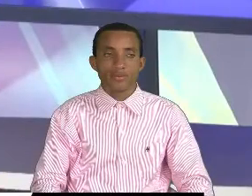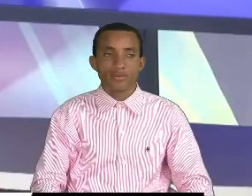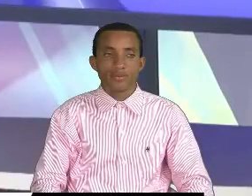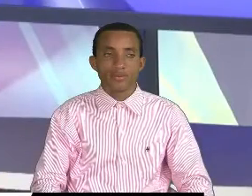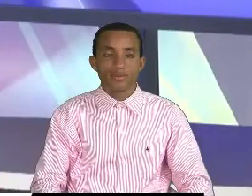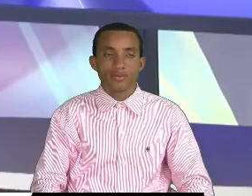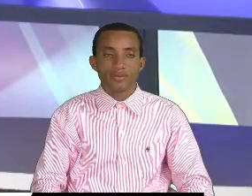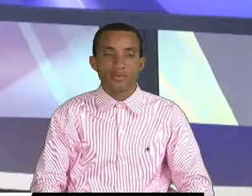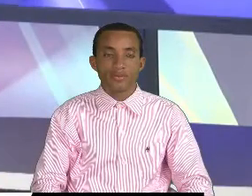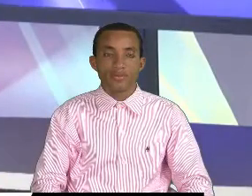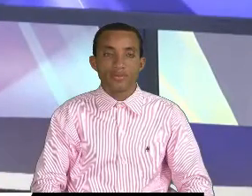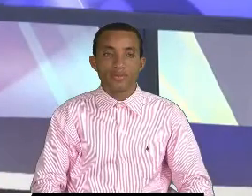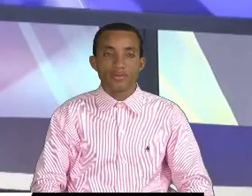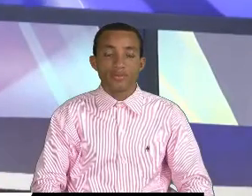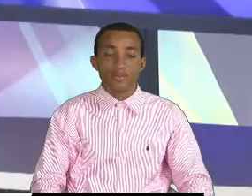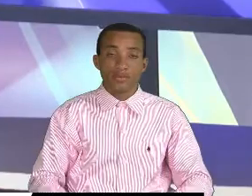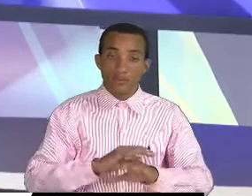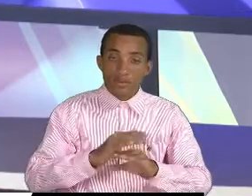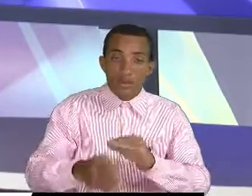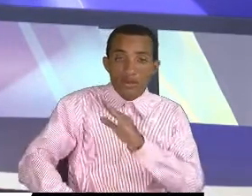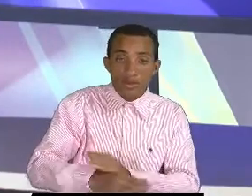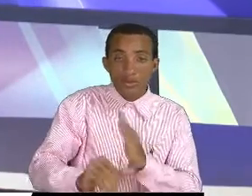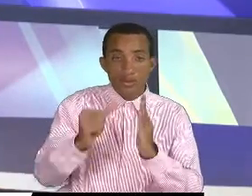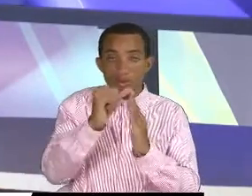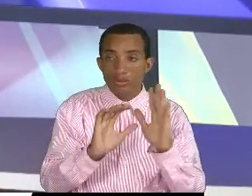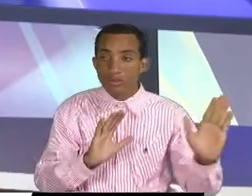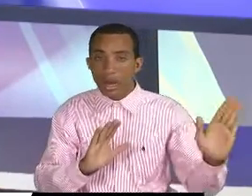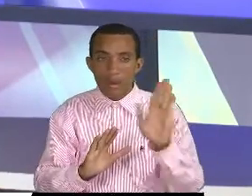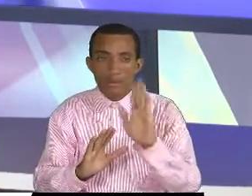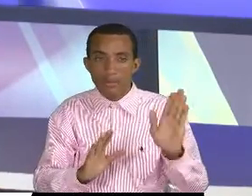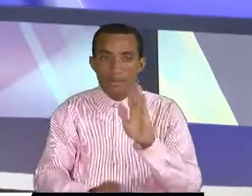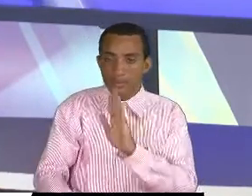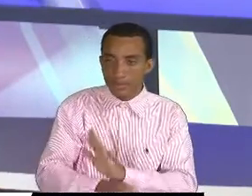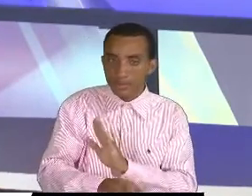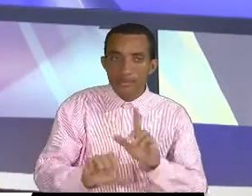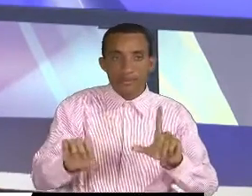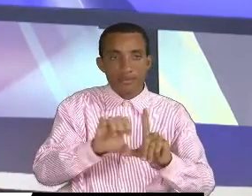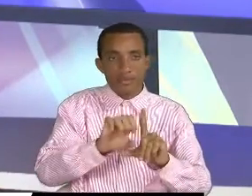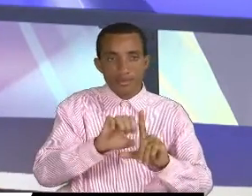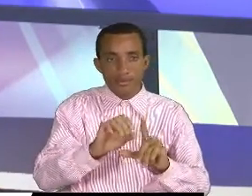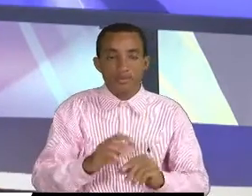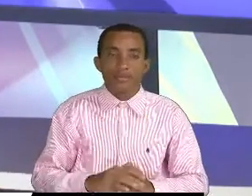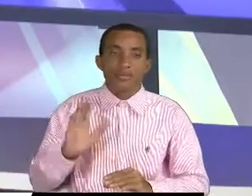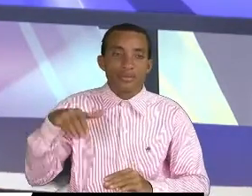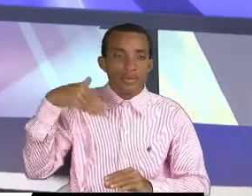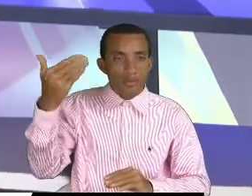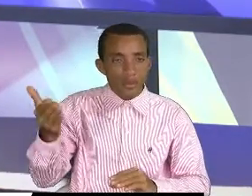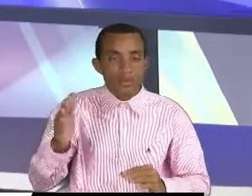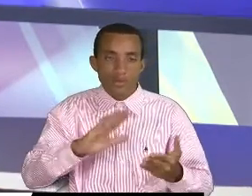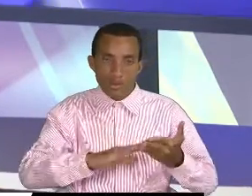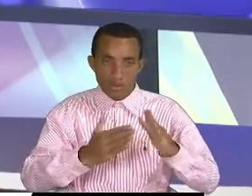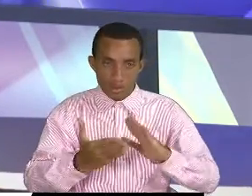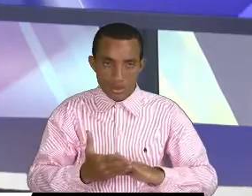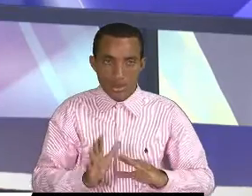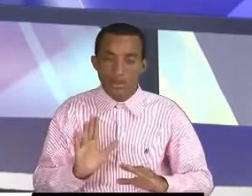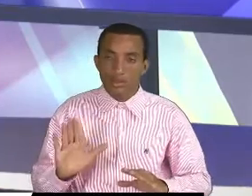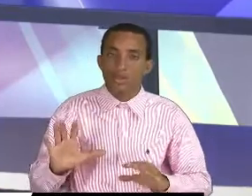Los invitamos para que continúen con la programación de Enlace Televisión. Al término de esta emisión ya viene En Comunidad, el programa